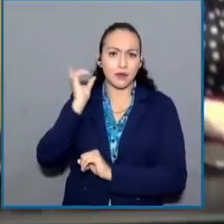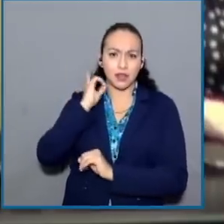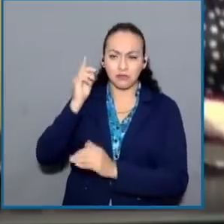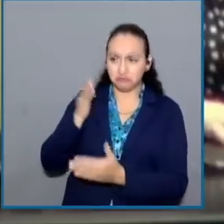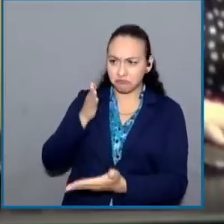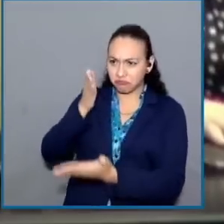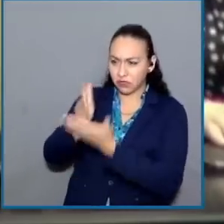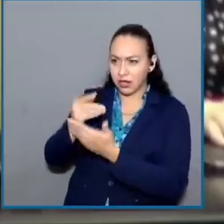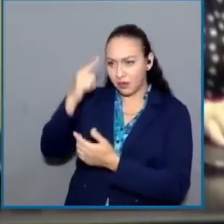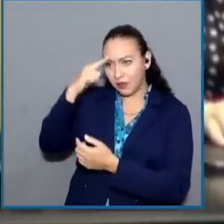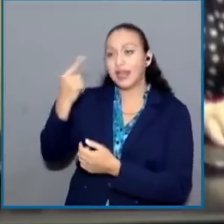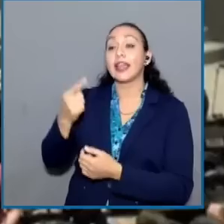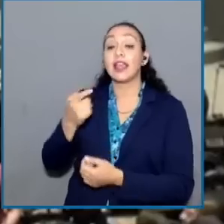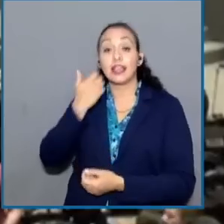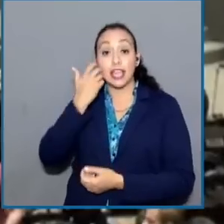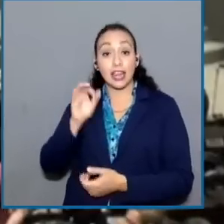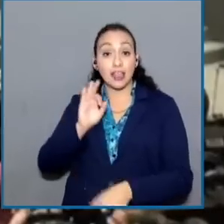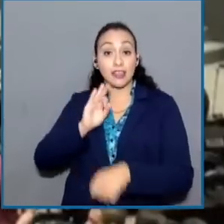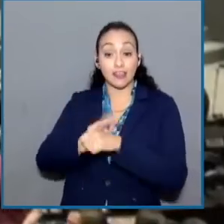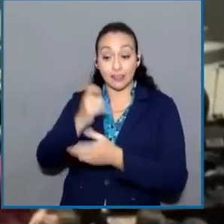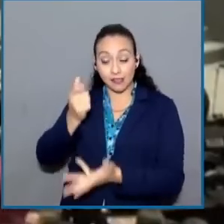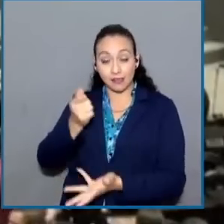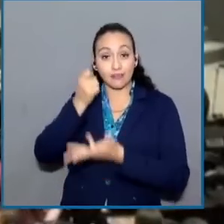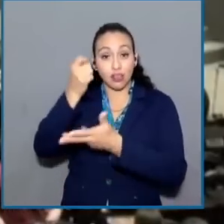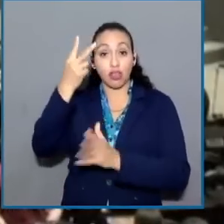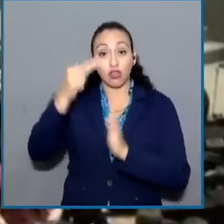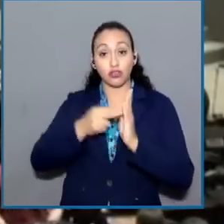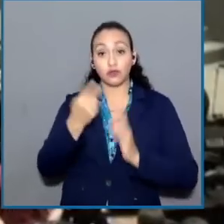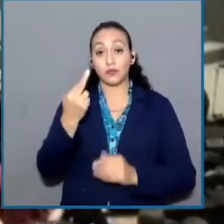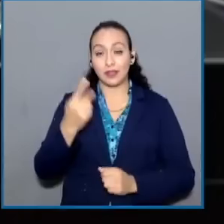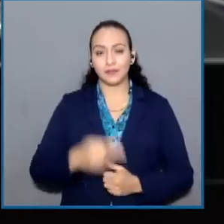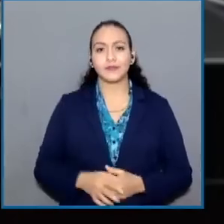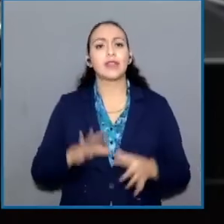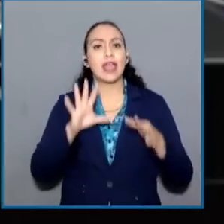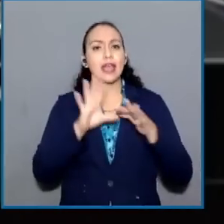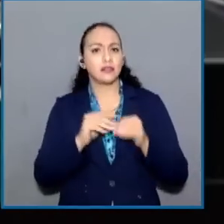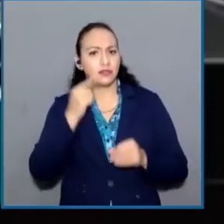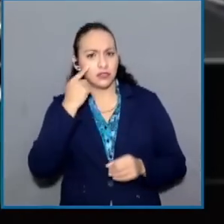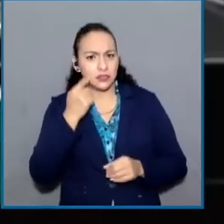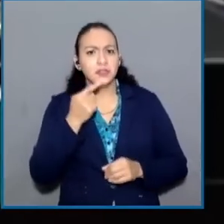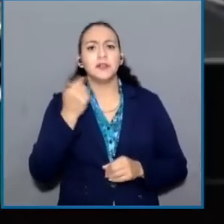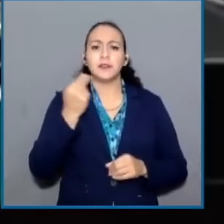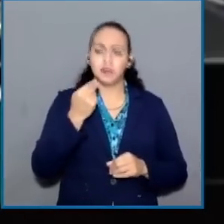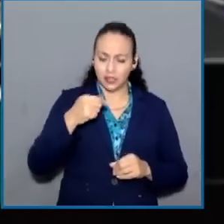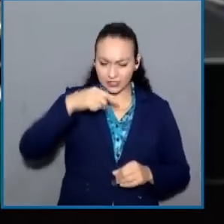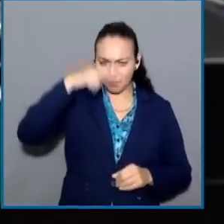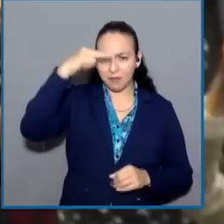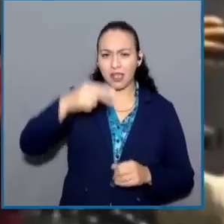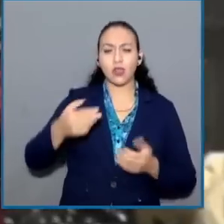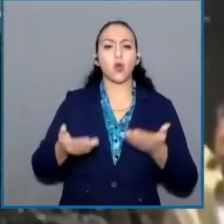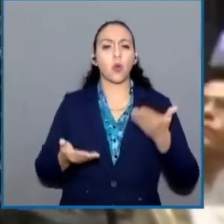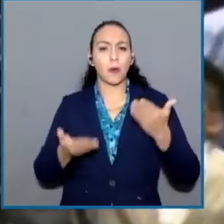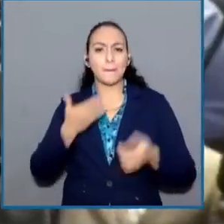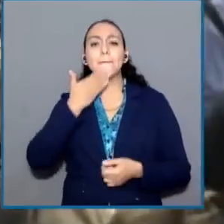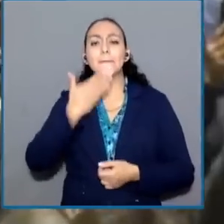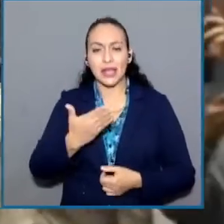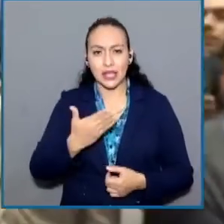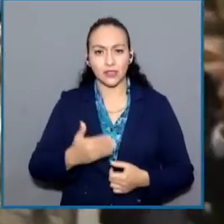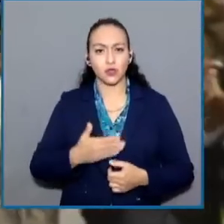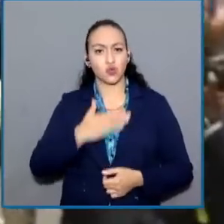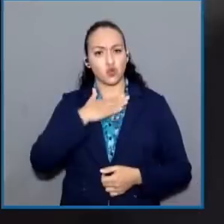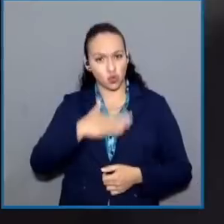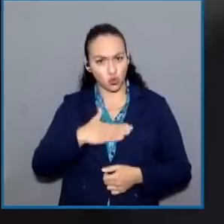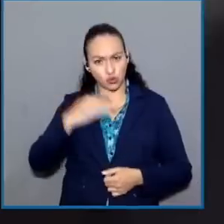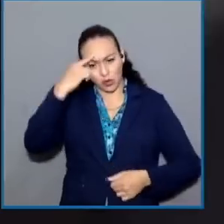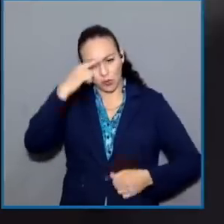económico 2025. Habló de la consolidación de un país estable y equitativo, con crecimiento e